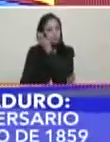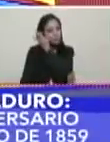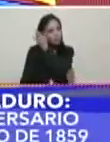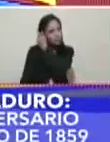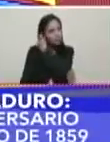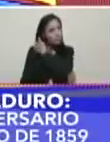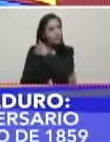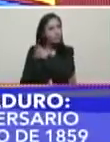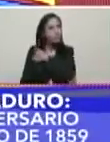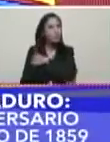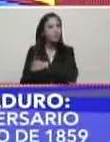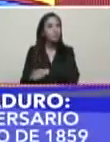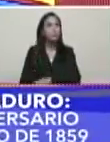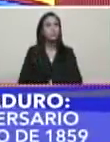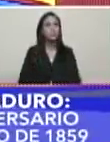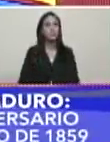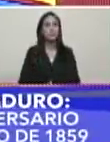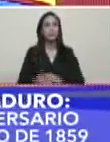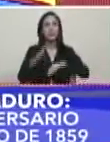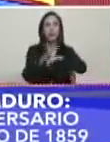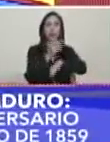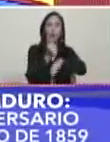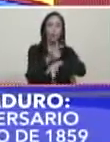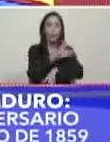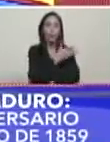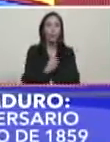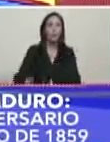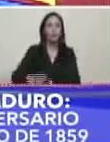es culpa de Donald Trump.